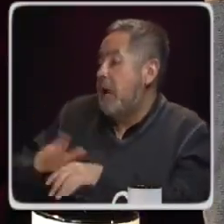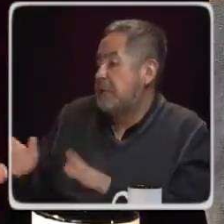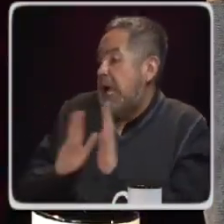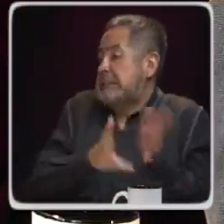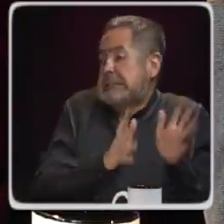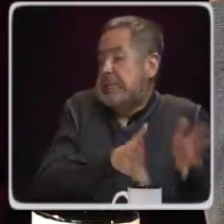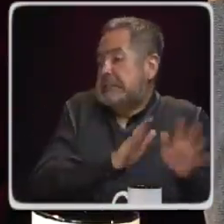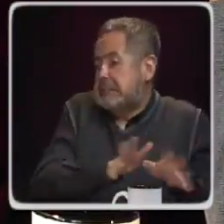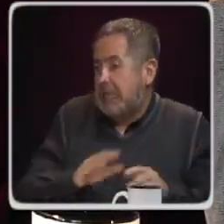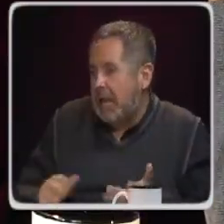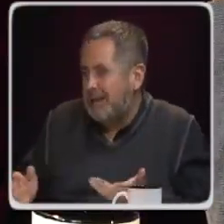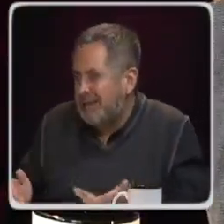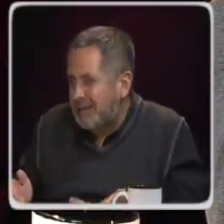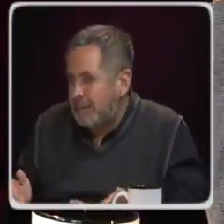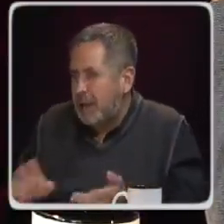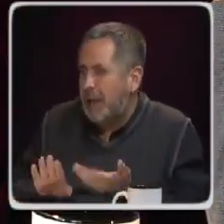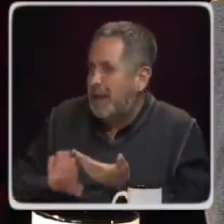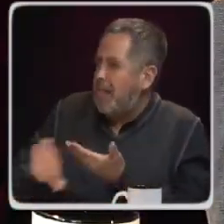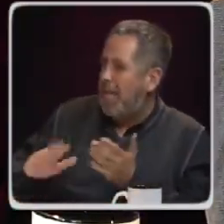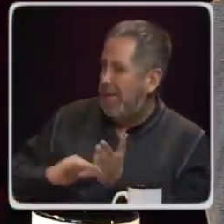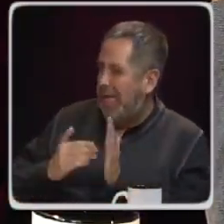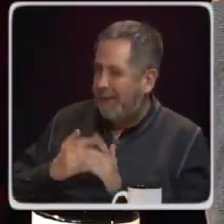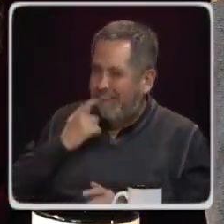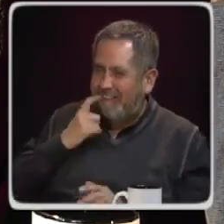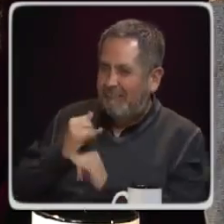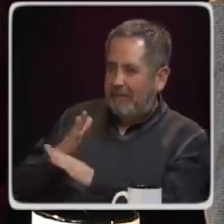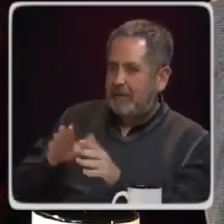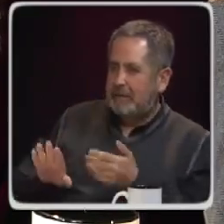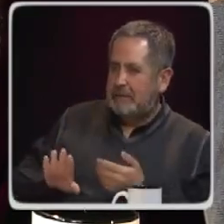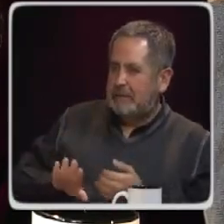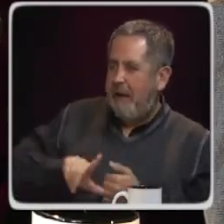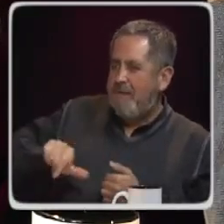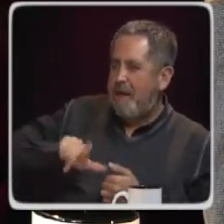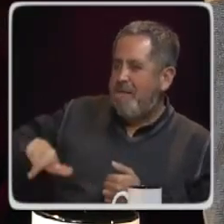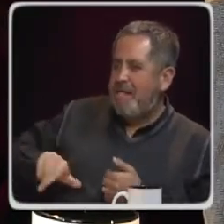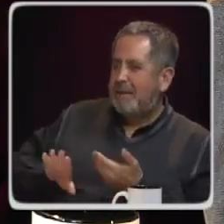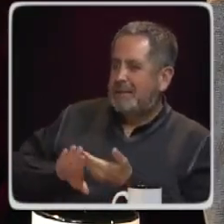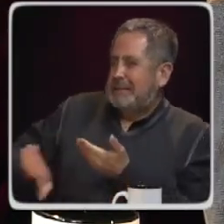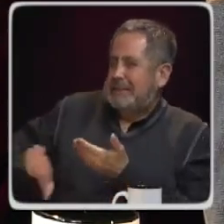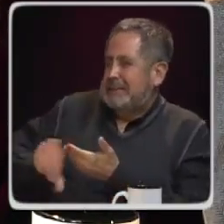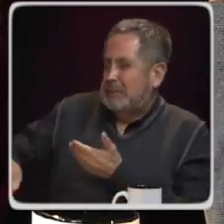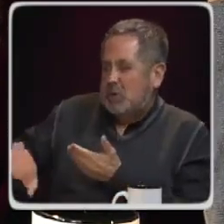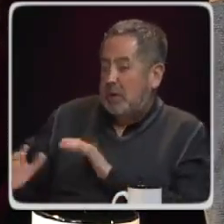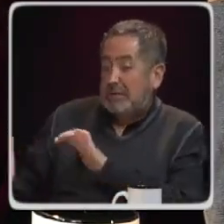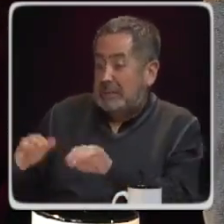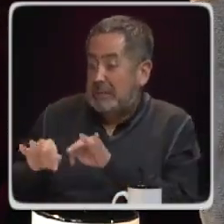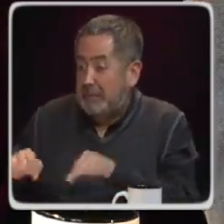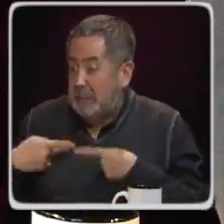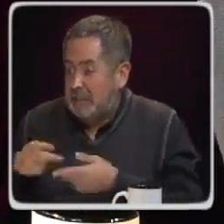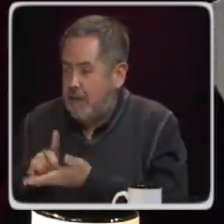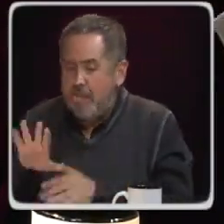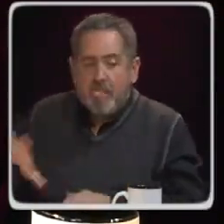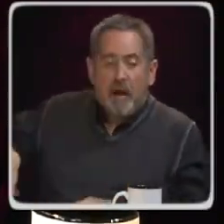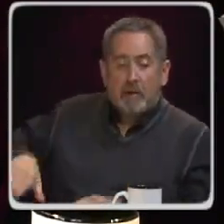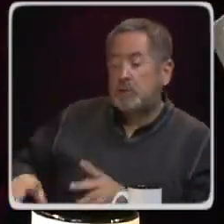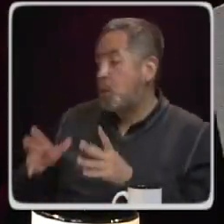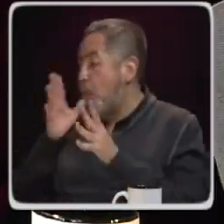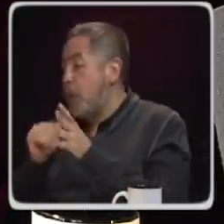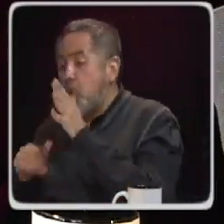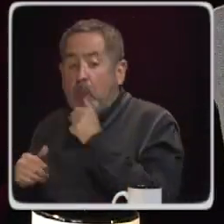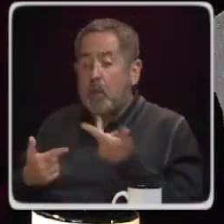estar representados en la Cámara. Y aquí lo hemos explicado, hay veces que hay resistencias a las acciones afirmativas, pero la